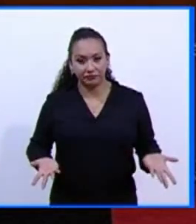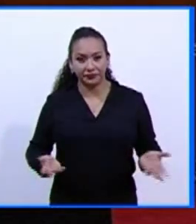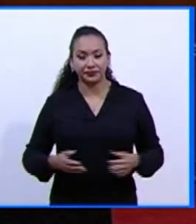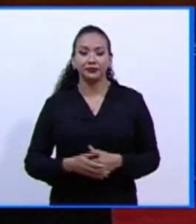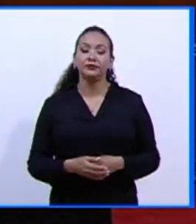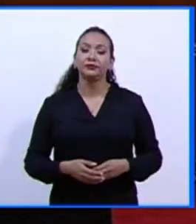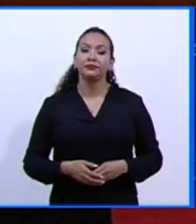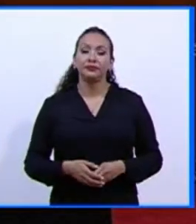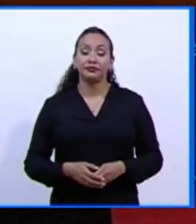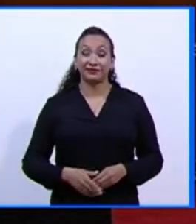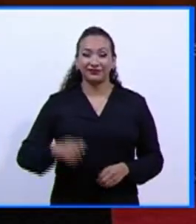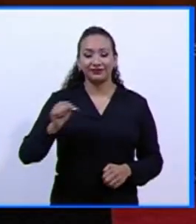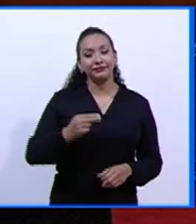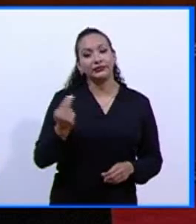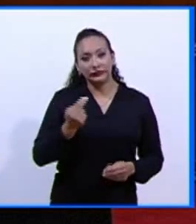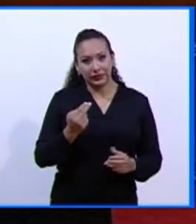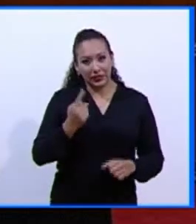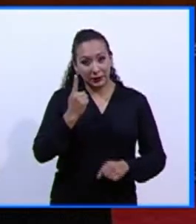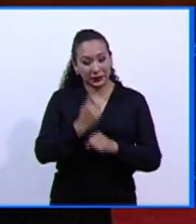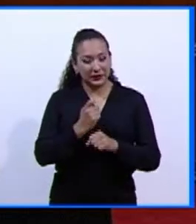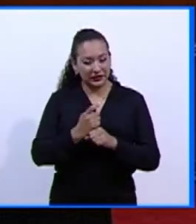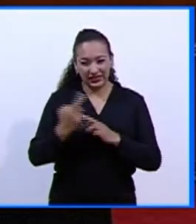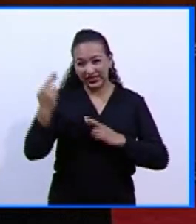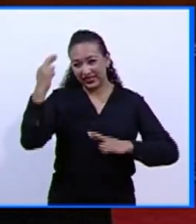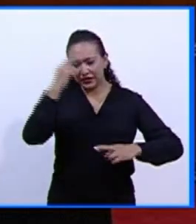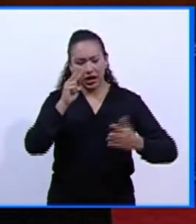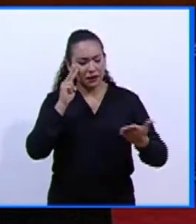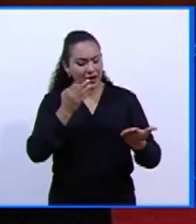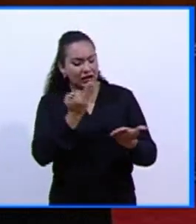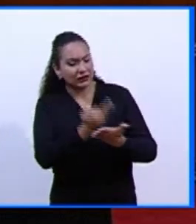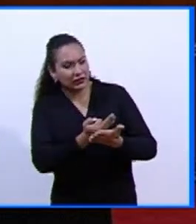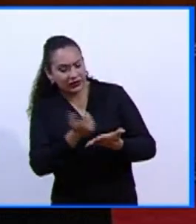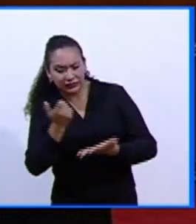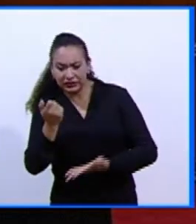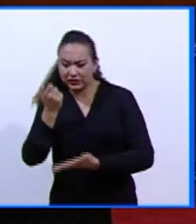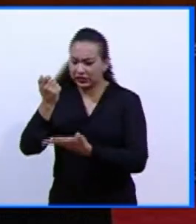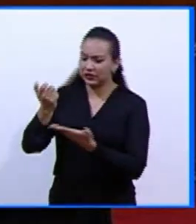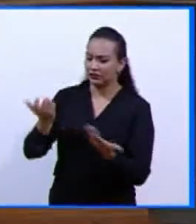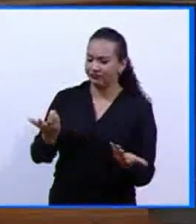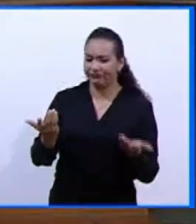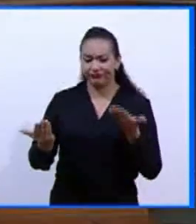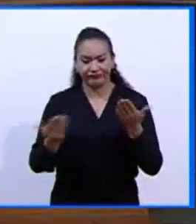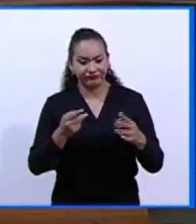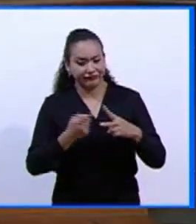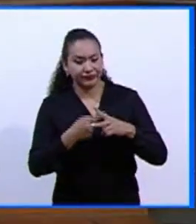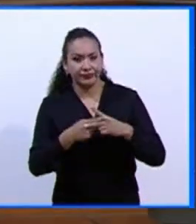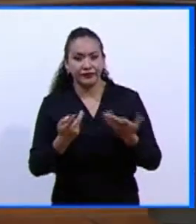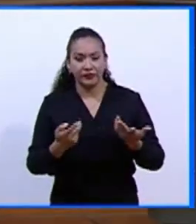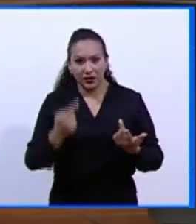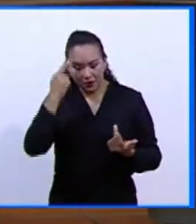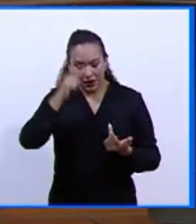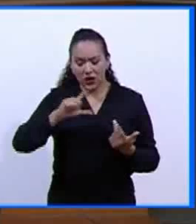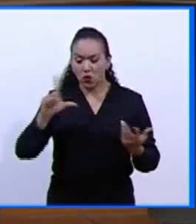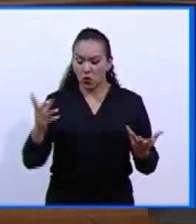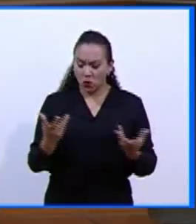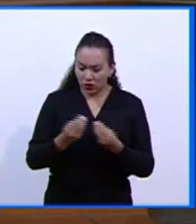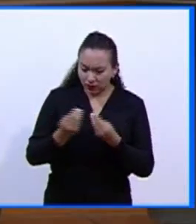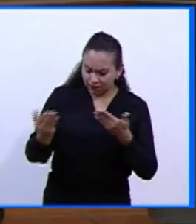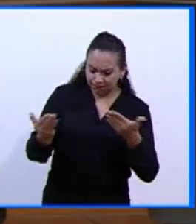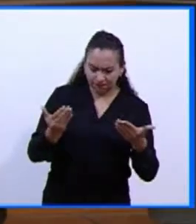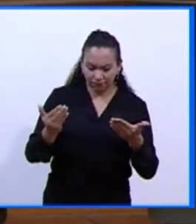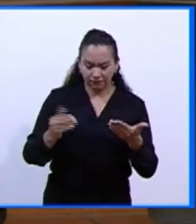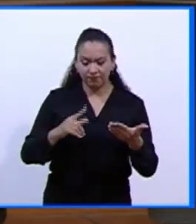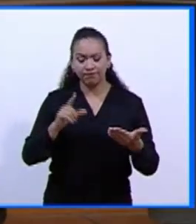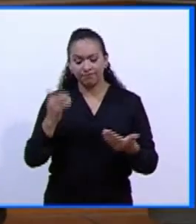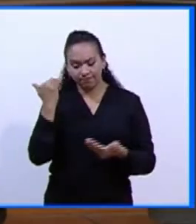un análisis financiero o presupuestario, señala ella, para tomar una decisión